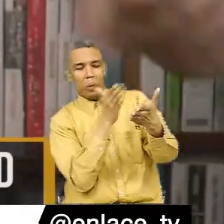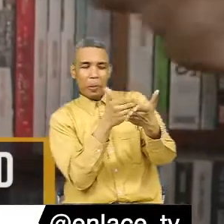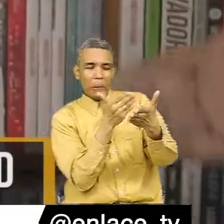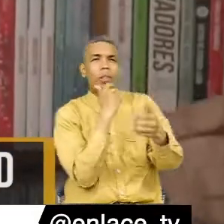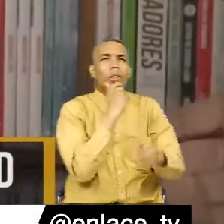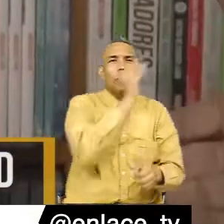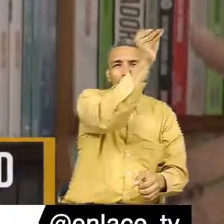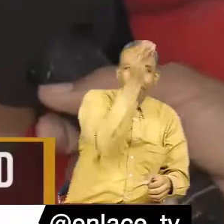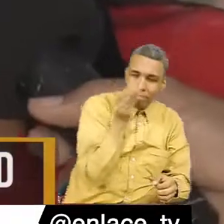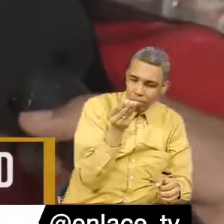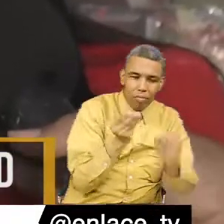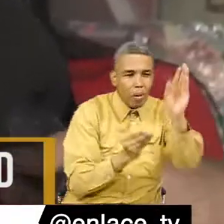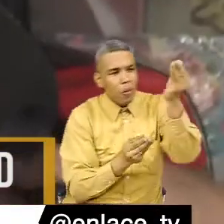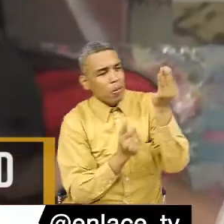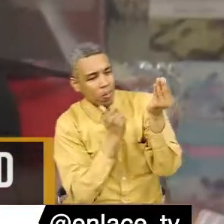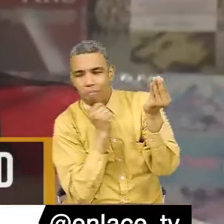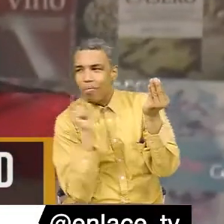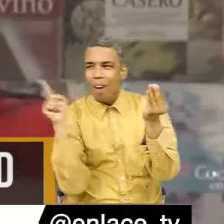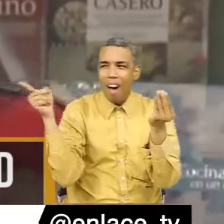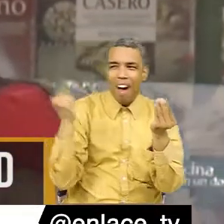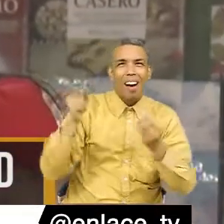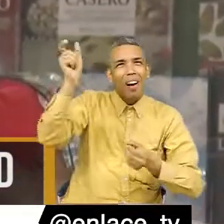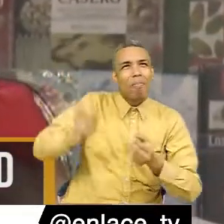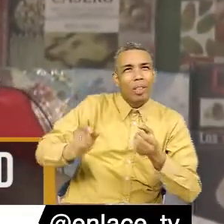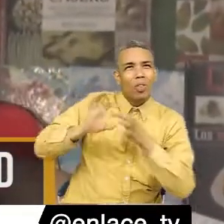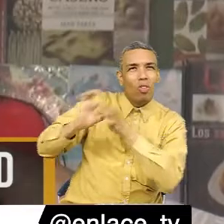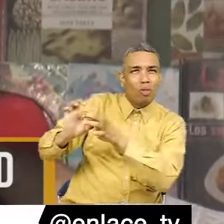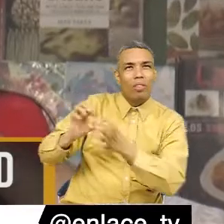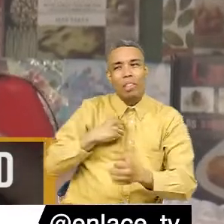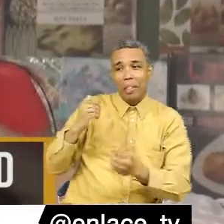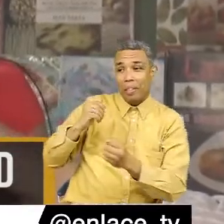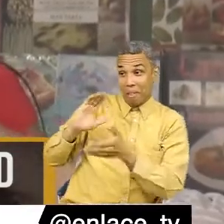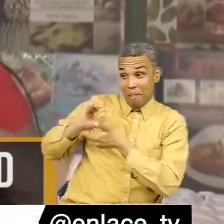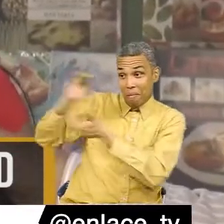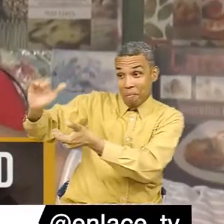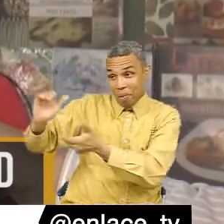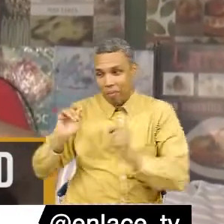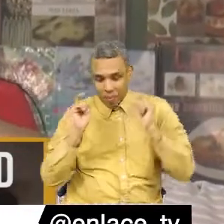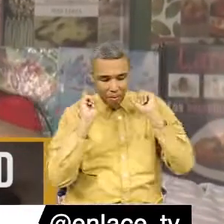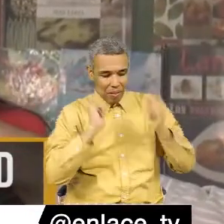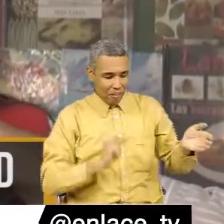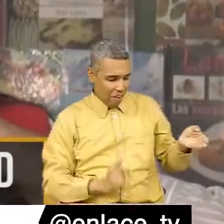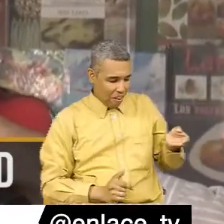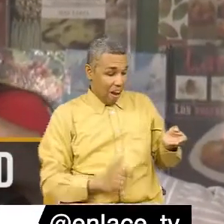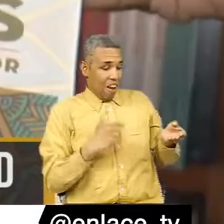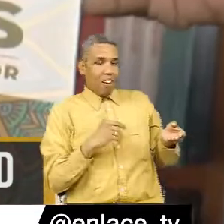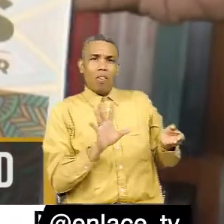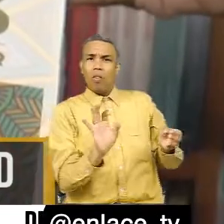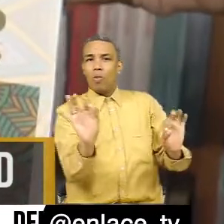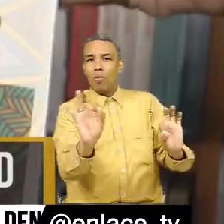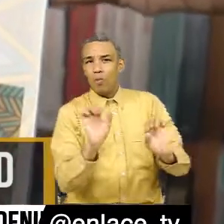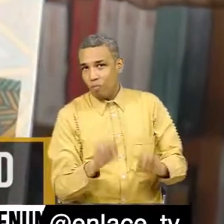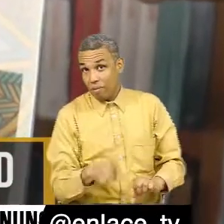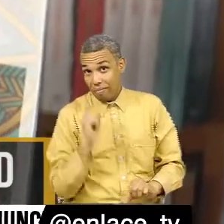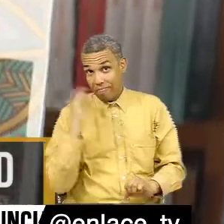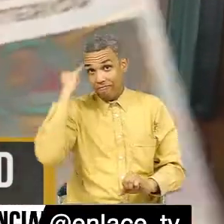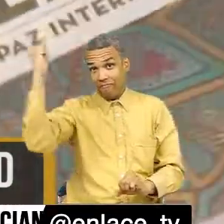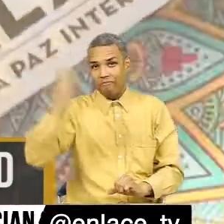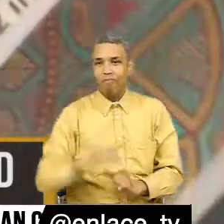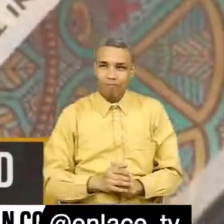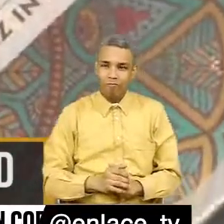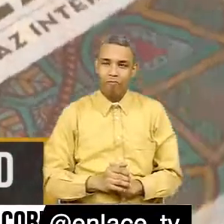pues regalemos un libro, ¿sí? O sea, regalemos variedad, regalemos lo que ustedes quieran, y si ustedes consideran, pues pueden regalar un bono también. Como recomendado especial